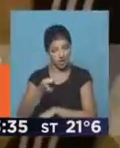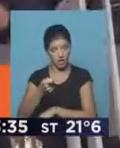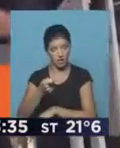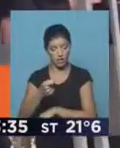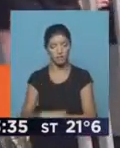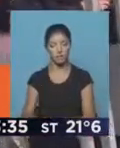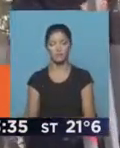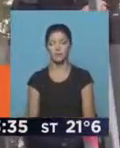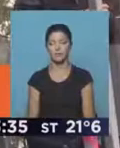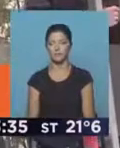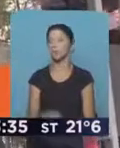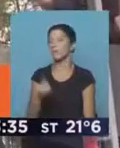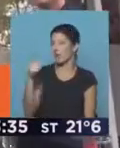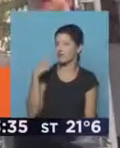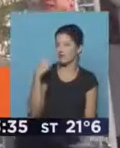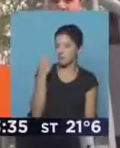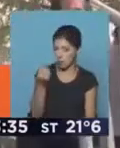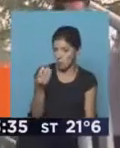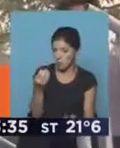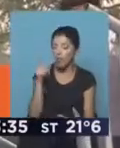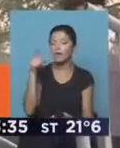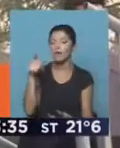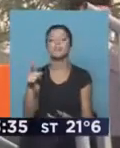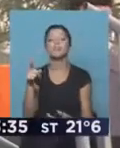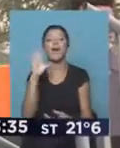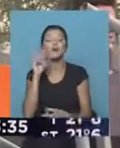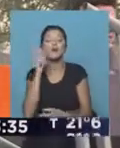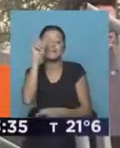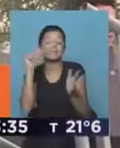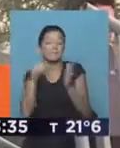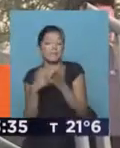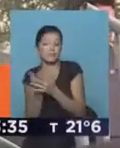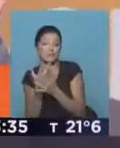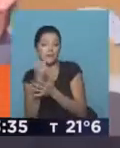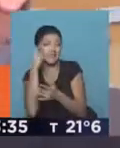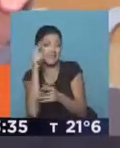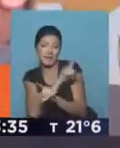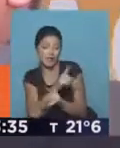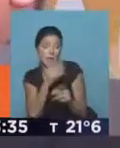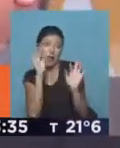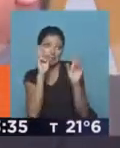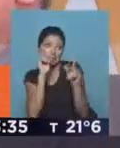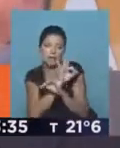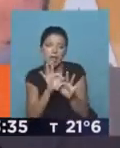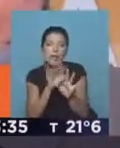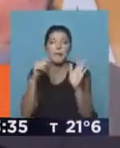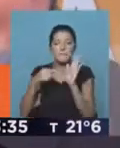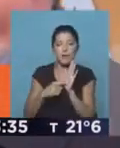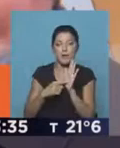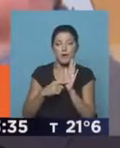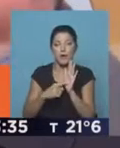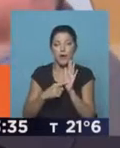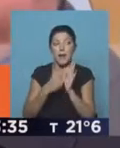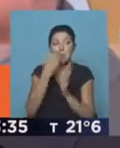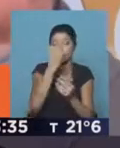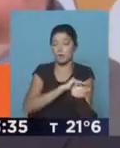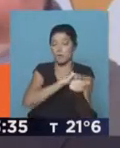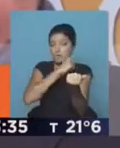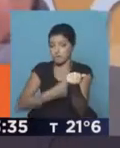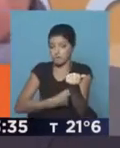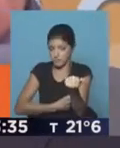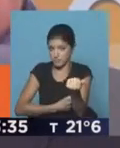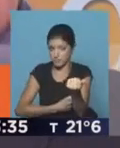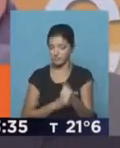evidentemente es, como decías, alguien que está padeciendo, preferiría no tenerlo, pero que alguien que está apostando a fortalecerse. Y esta me parece